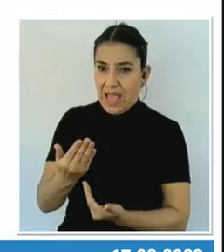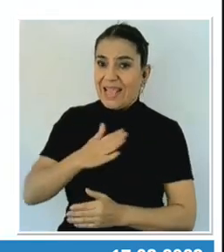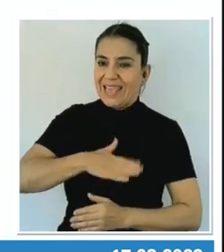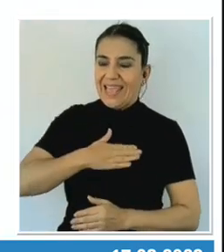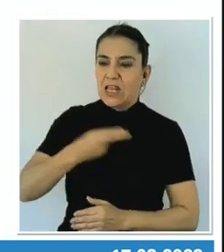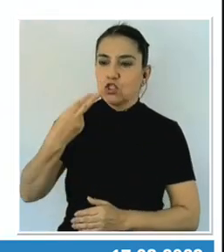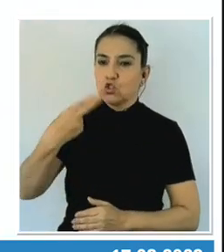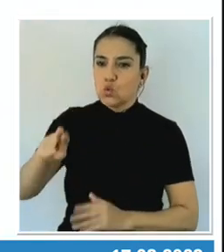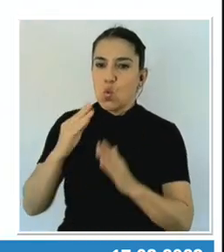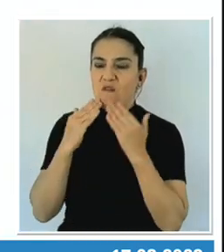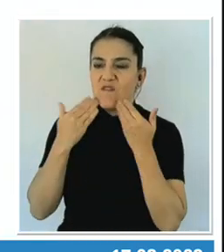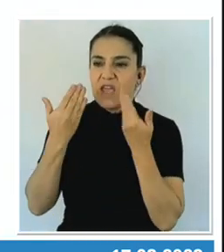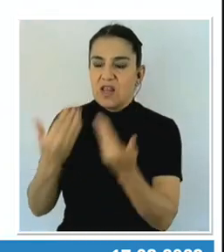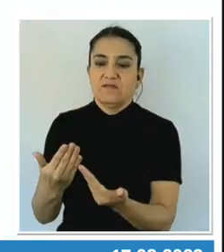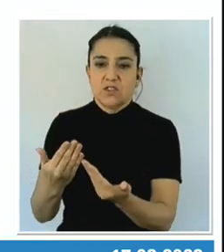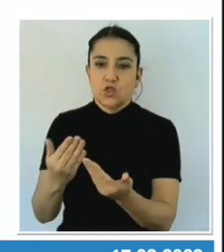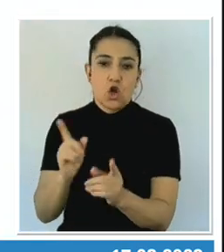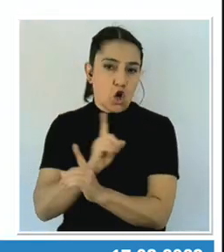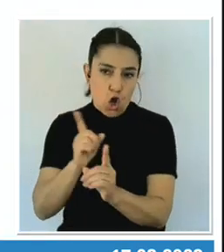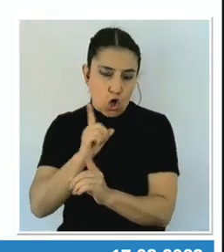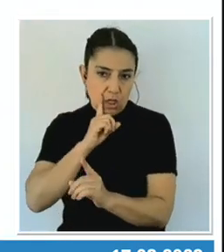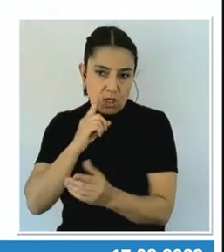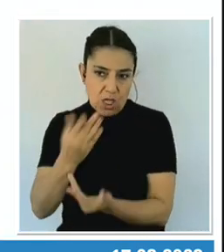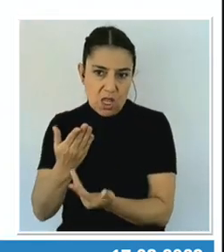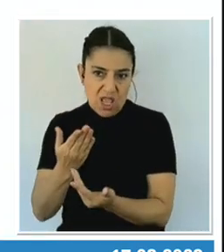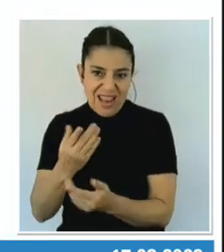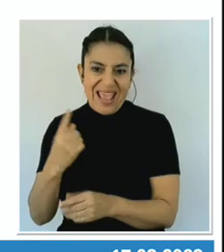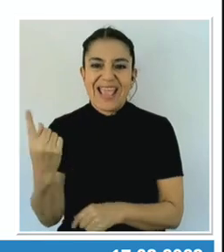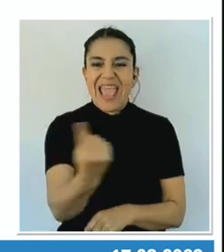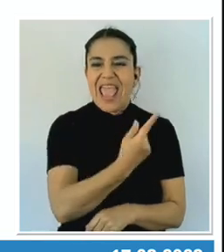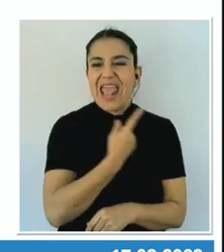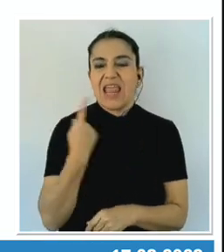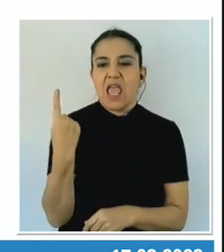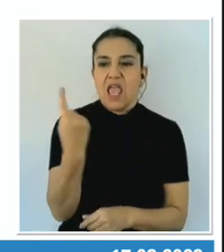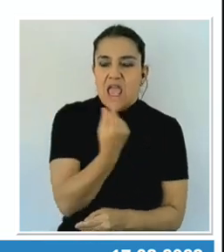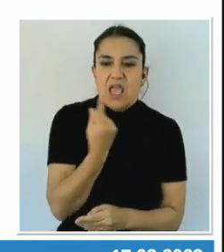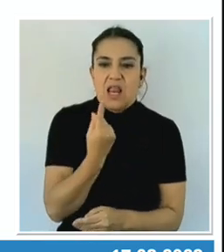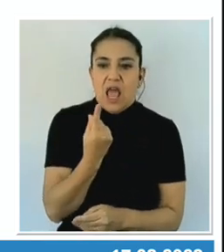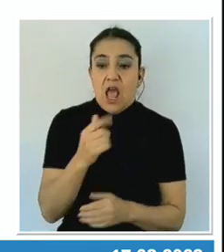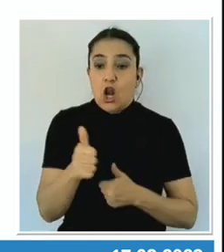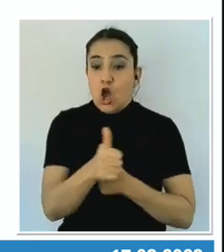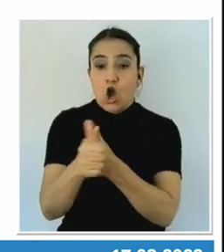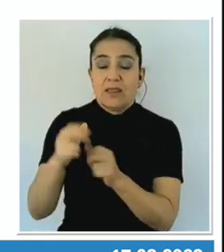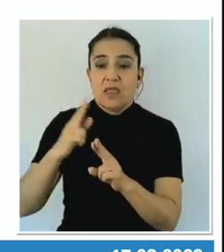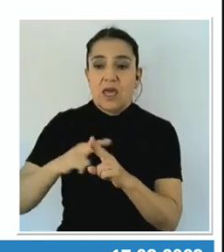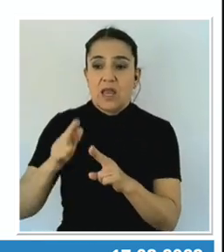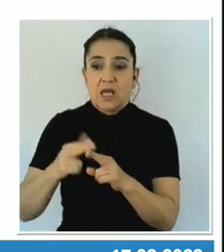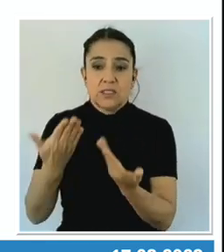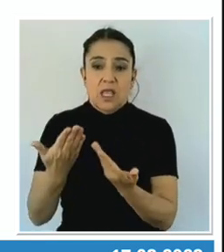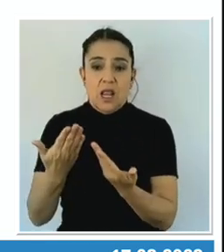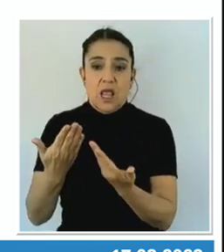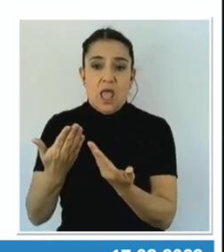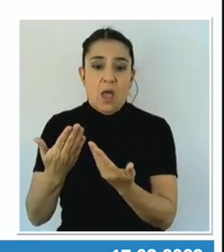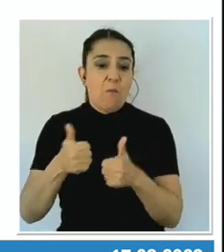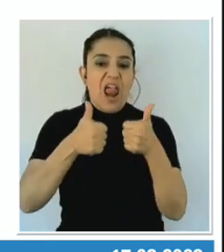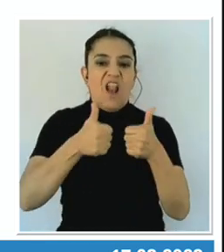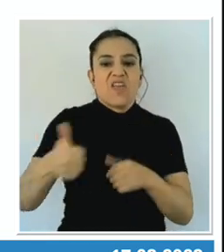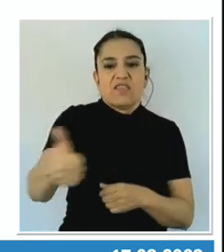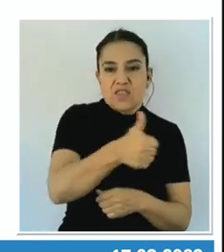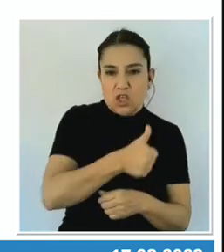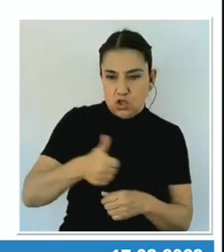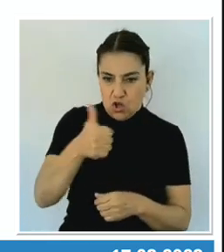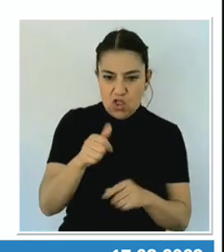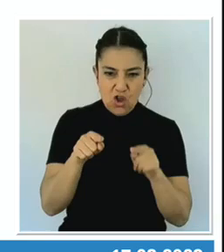tienen ni pueden tener con carácter general el deber de orientar su acción en función del bien común. Es decir, no hay nada anómalo en que